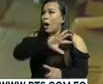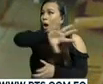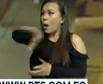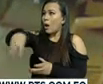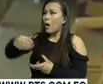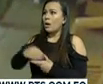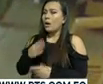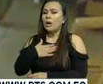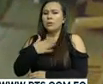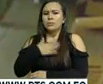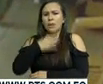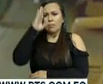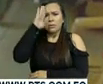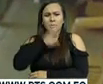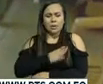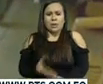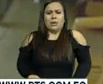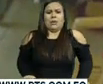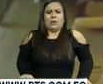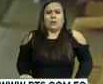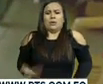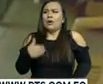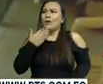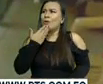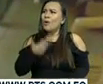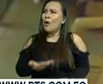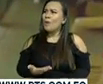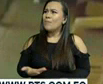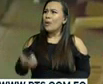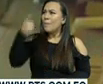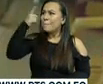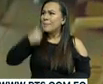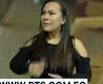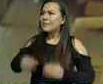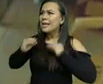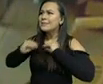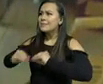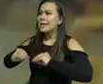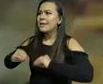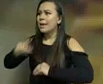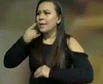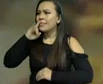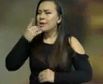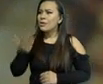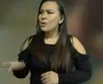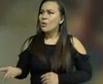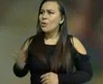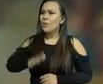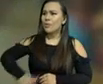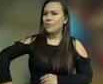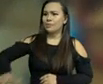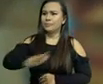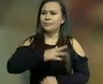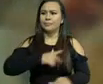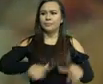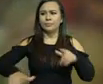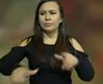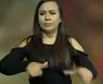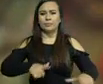asombrar a las autoridades de seguridad la suya como pena algunas personas en el sector